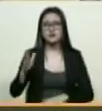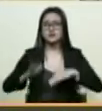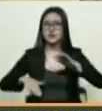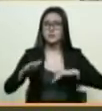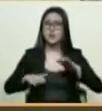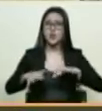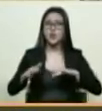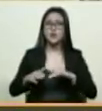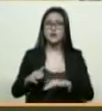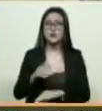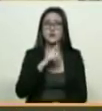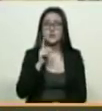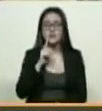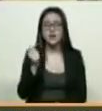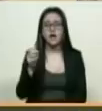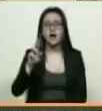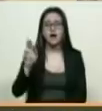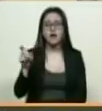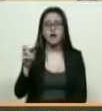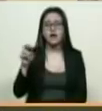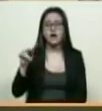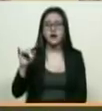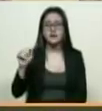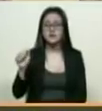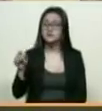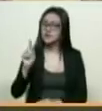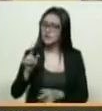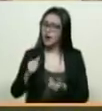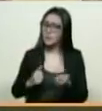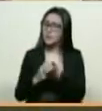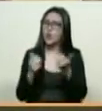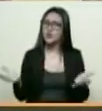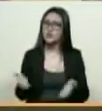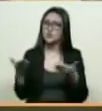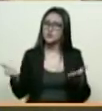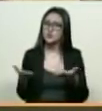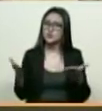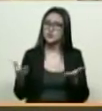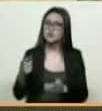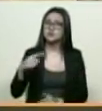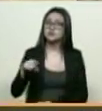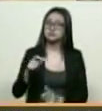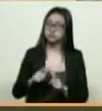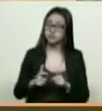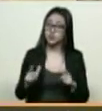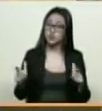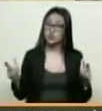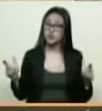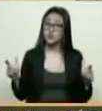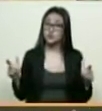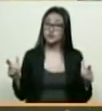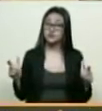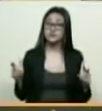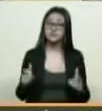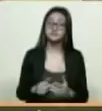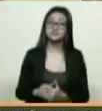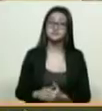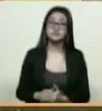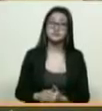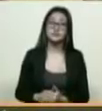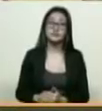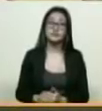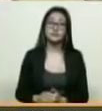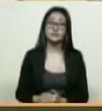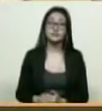¿no? Bueno, vamos a impulsar ese tipo de iniciativas locales para que se convierta realmente un modus vivendi